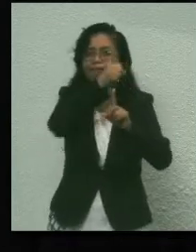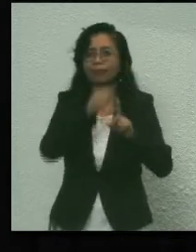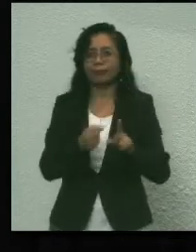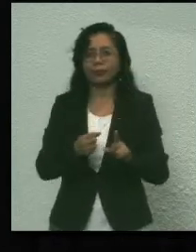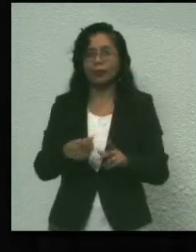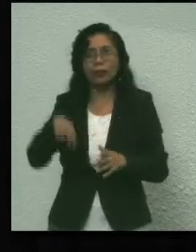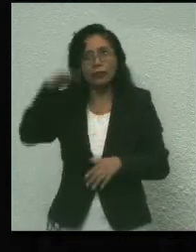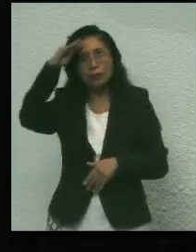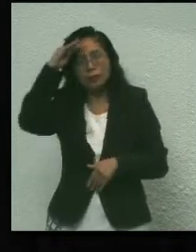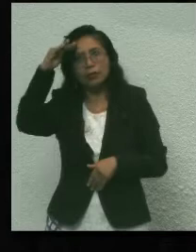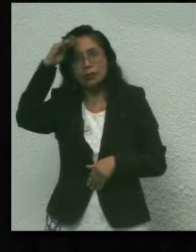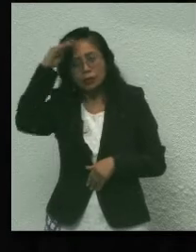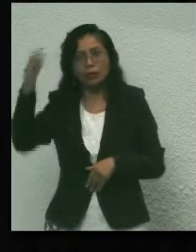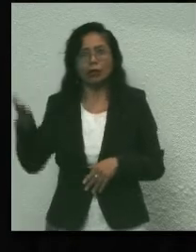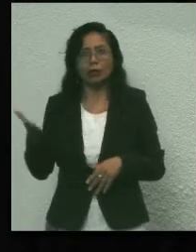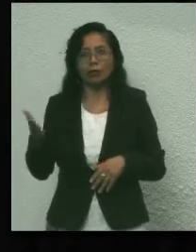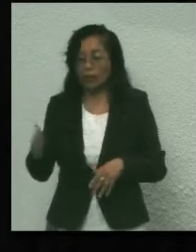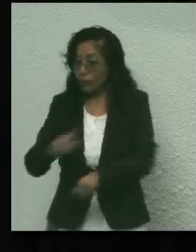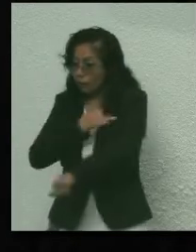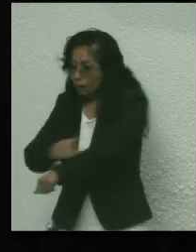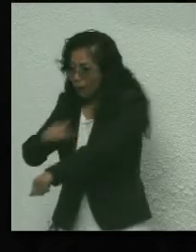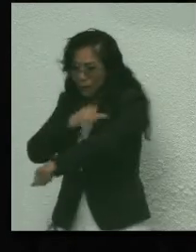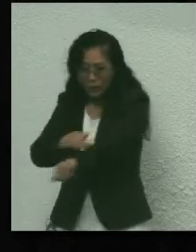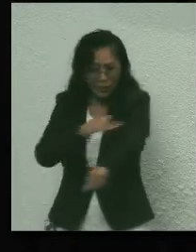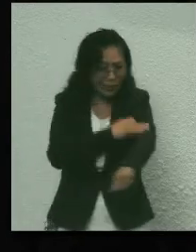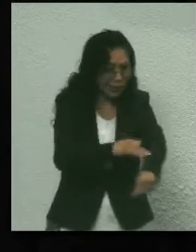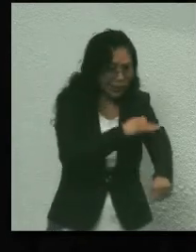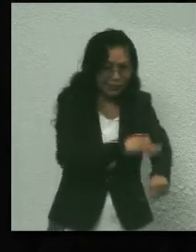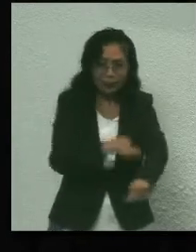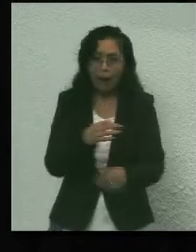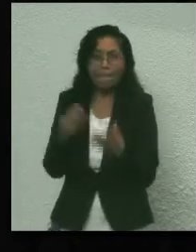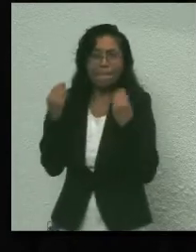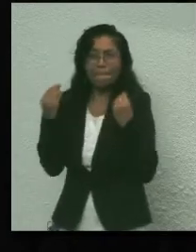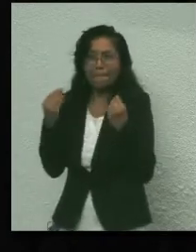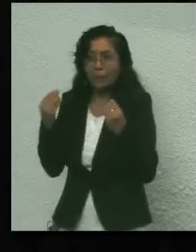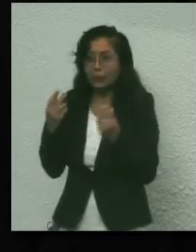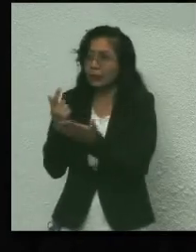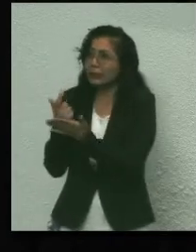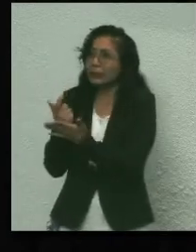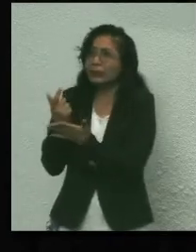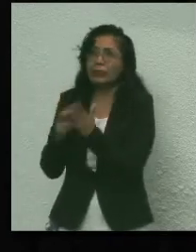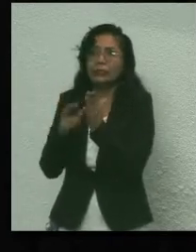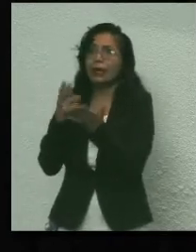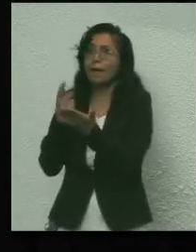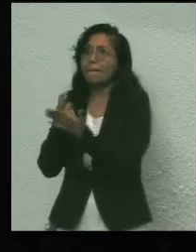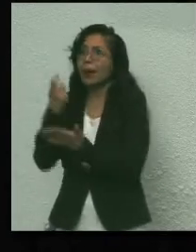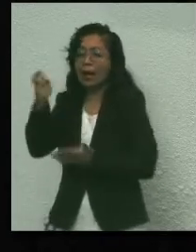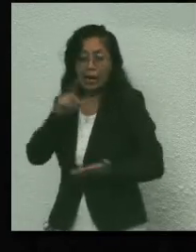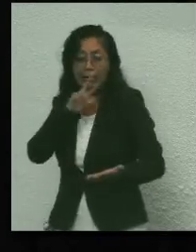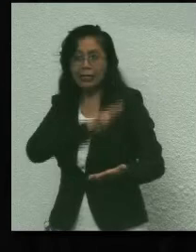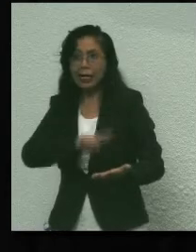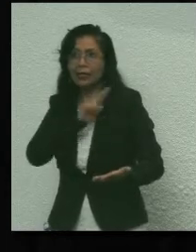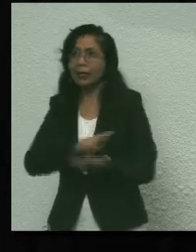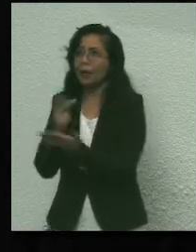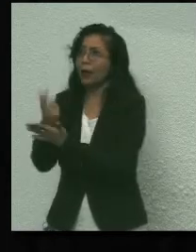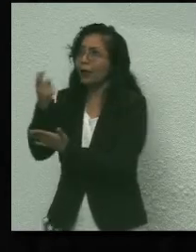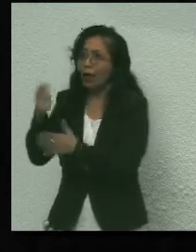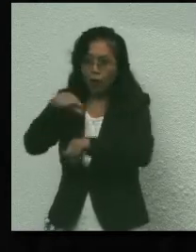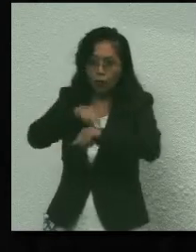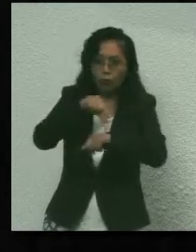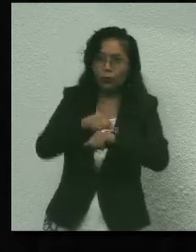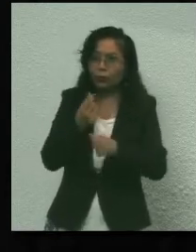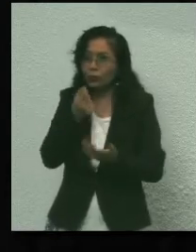de pensar en los cientos de familias que hoy se debaten entre pagar la renta, la luz o comprar medicinas o